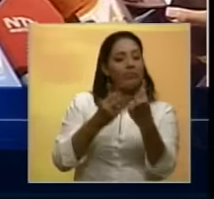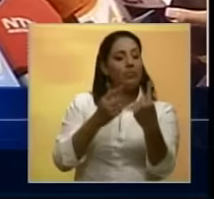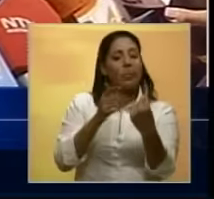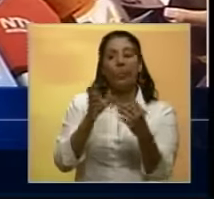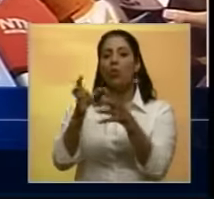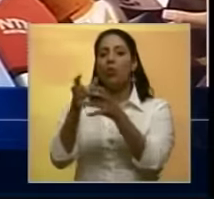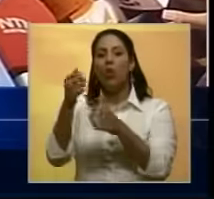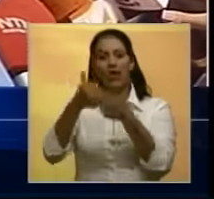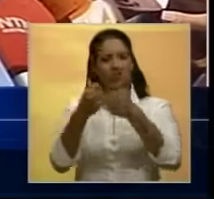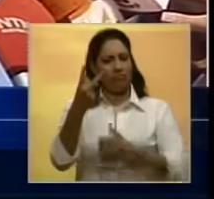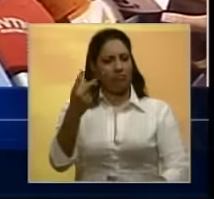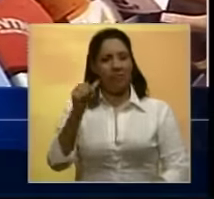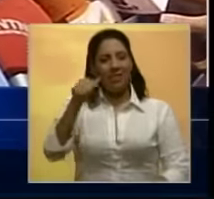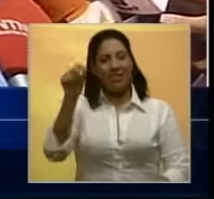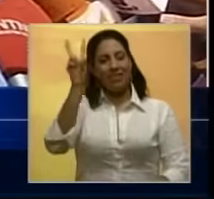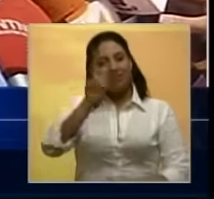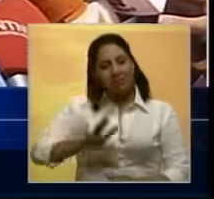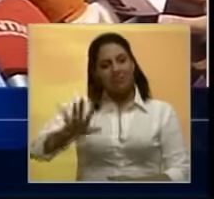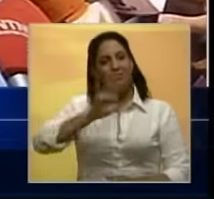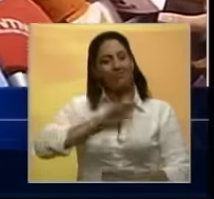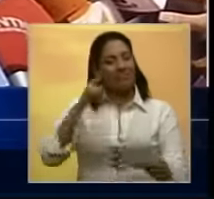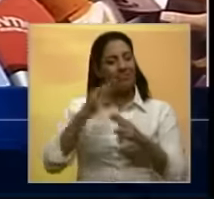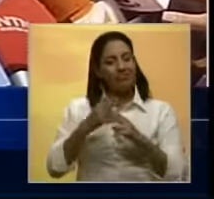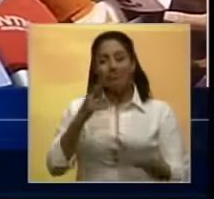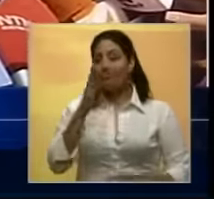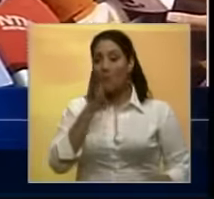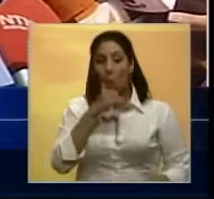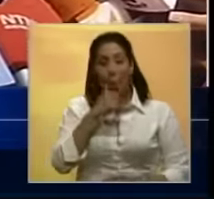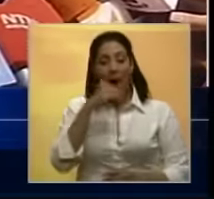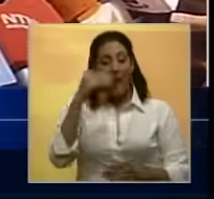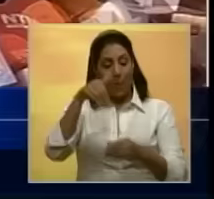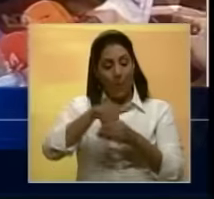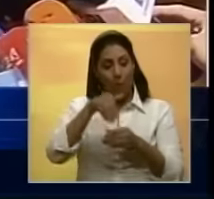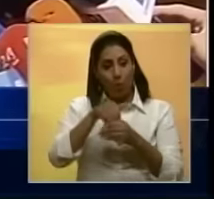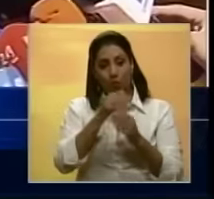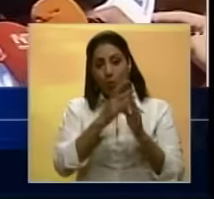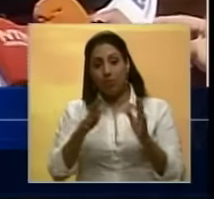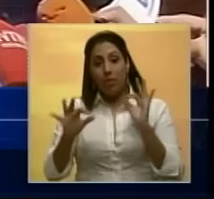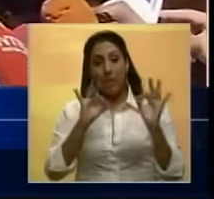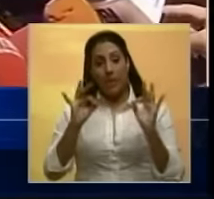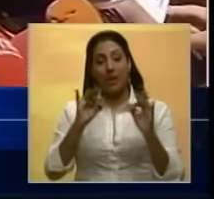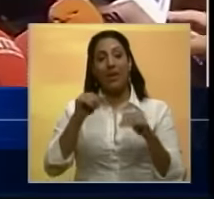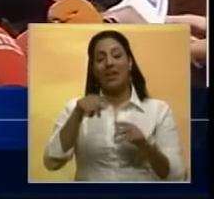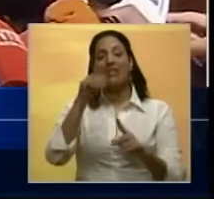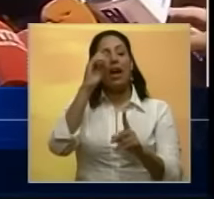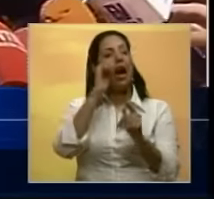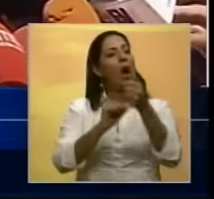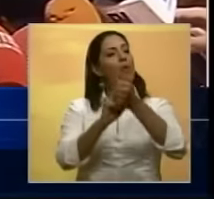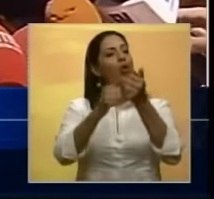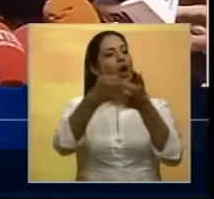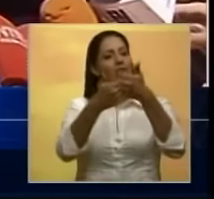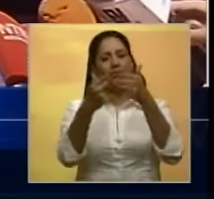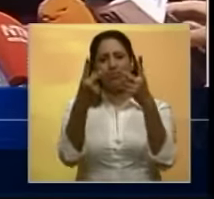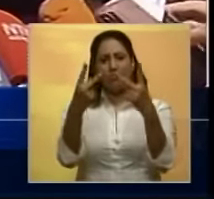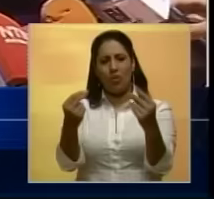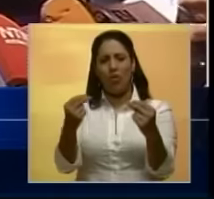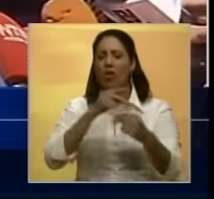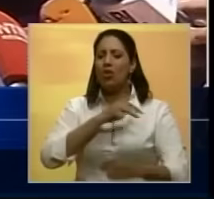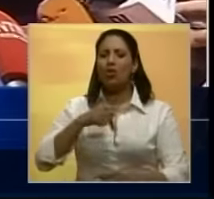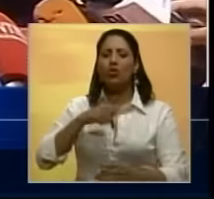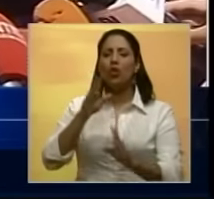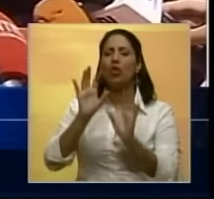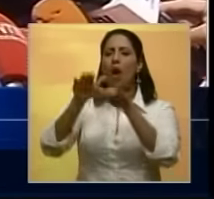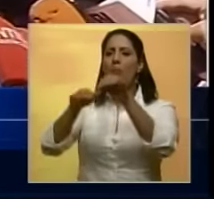otro candidato. En Venezuela corremos el riesgo de que no hayan elecciones. Hoy no estamos por un candidato o por otro. Hoy no estamos